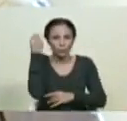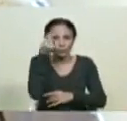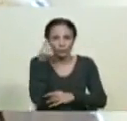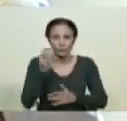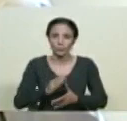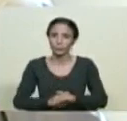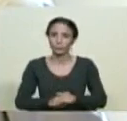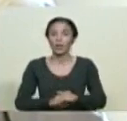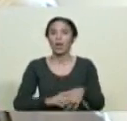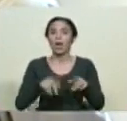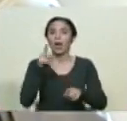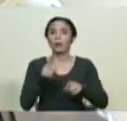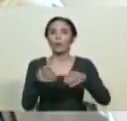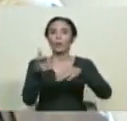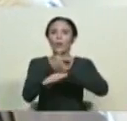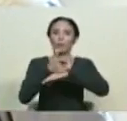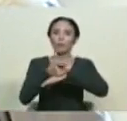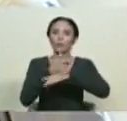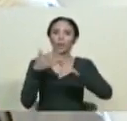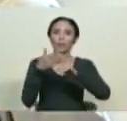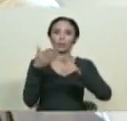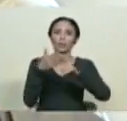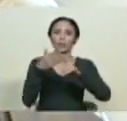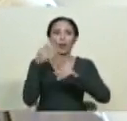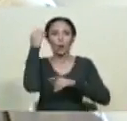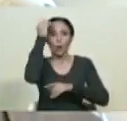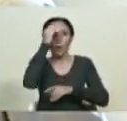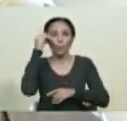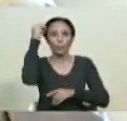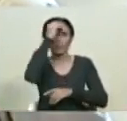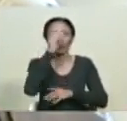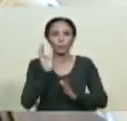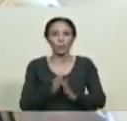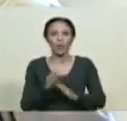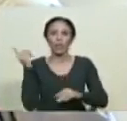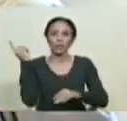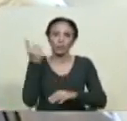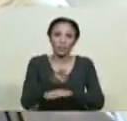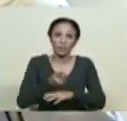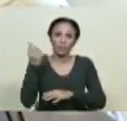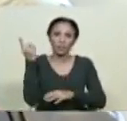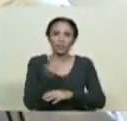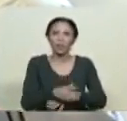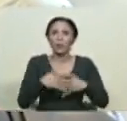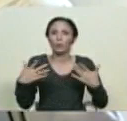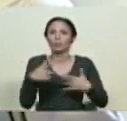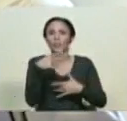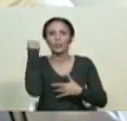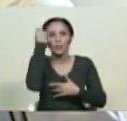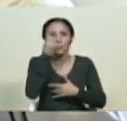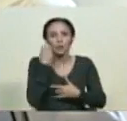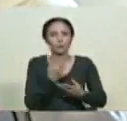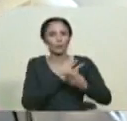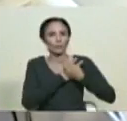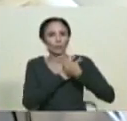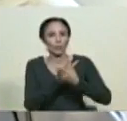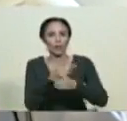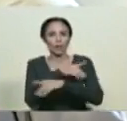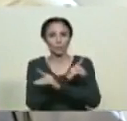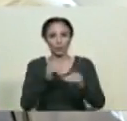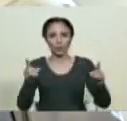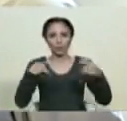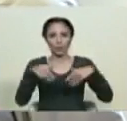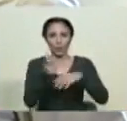quienes acusan al gobierno y siguen con la matriz de opinión de que hay una dictadura, ¿qué le dice sobre la voluntad democrática del